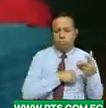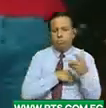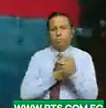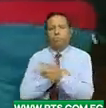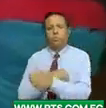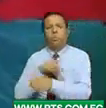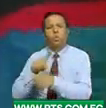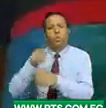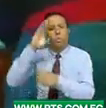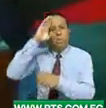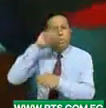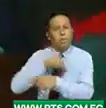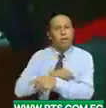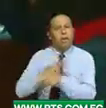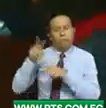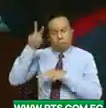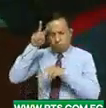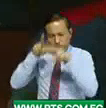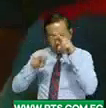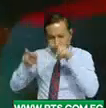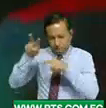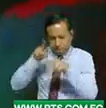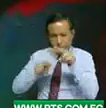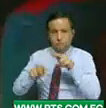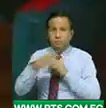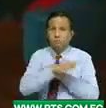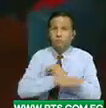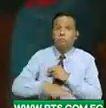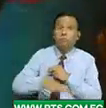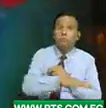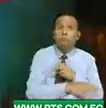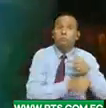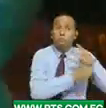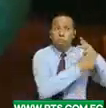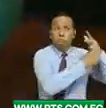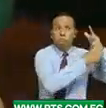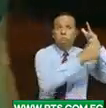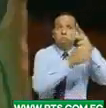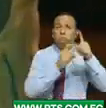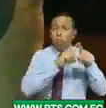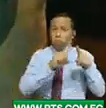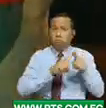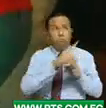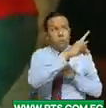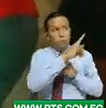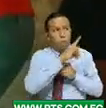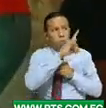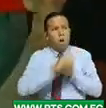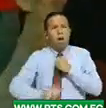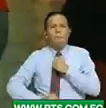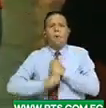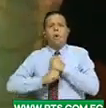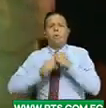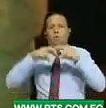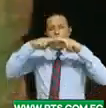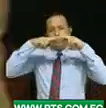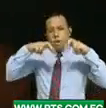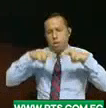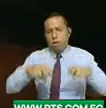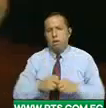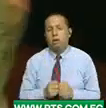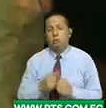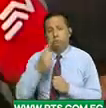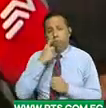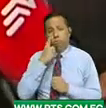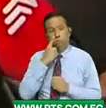análisis respectivos. De ahí que en la zona hay cámaras de seguridad. Serán de buen apoyo. Se ve, de acuerdo a